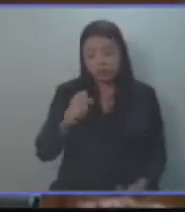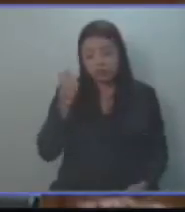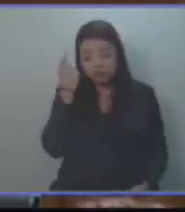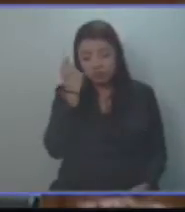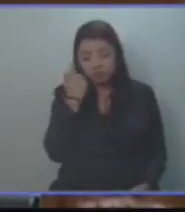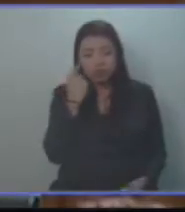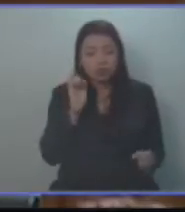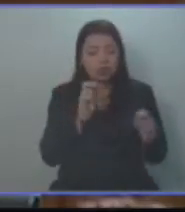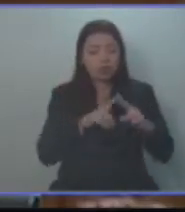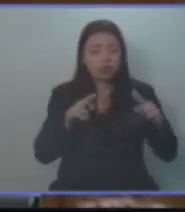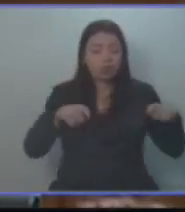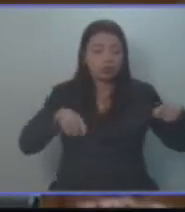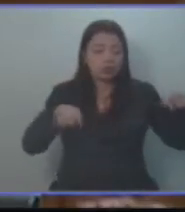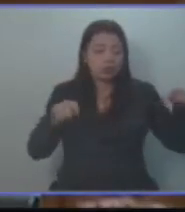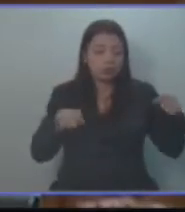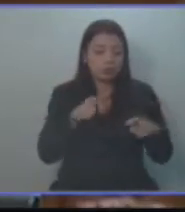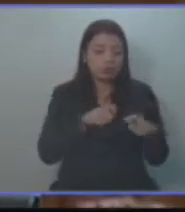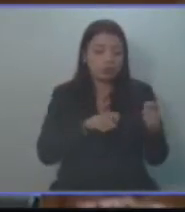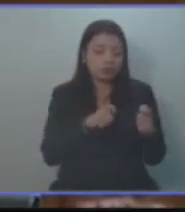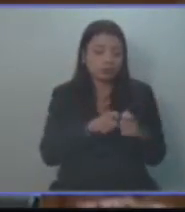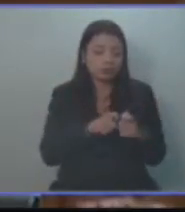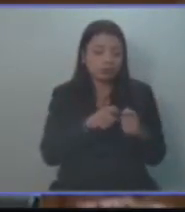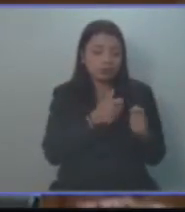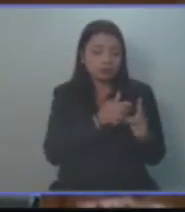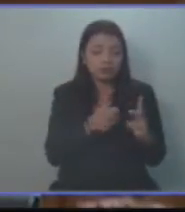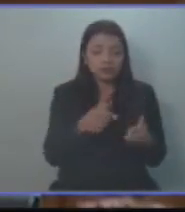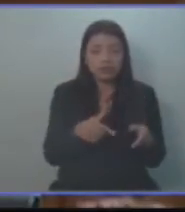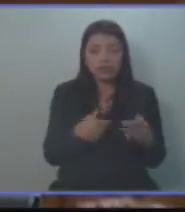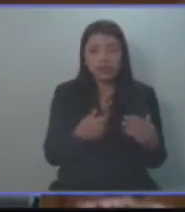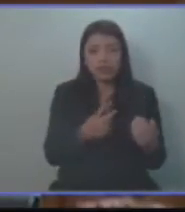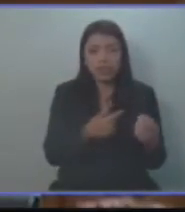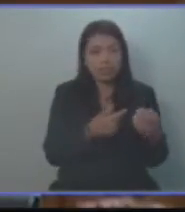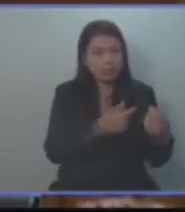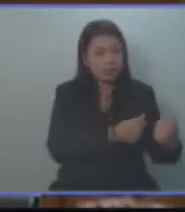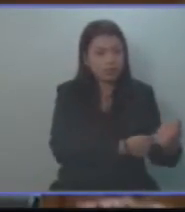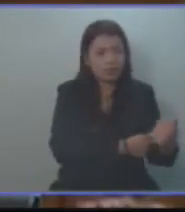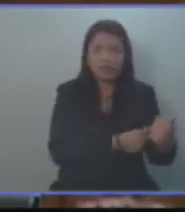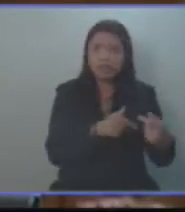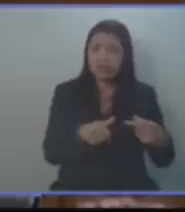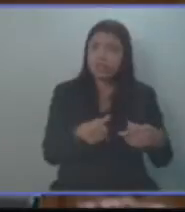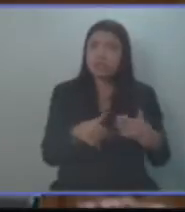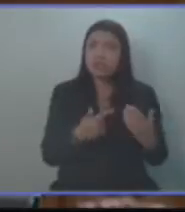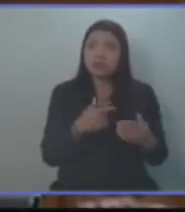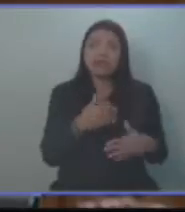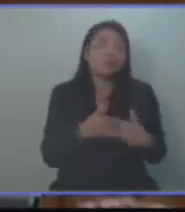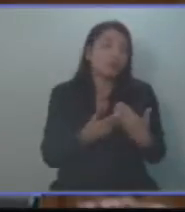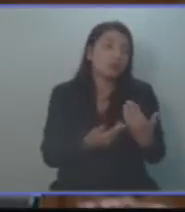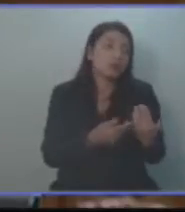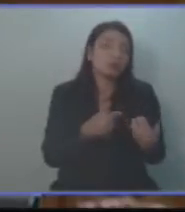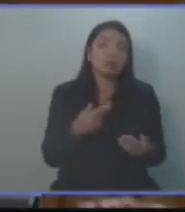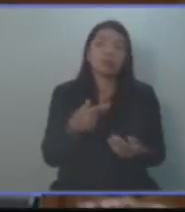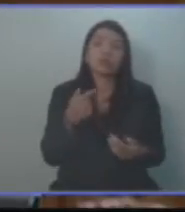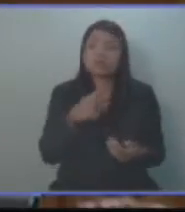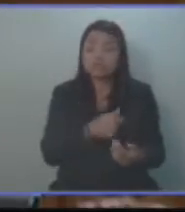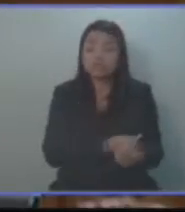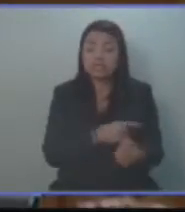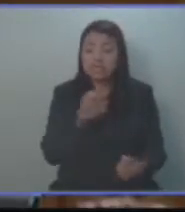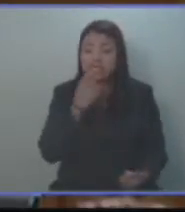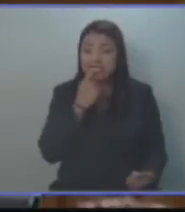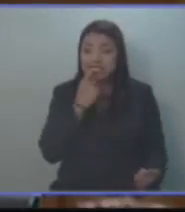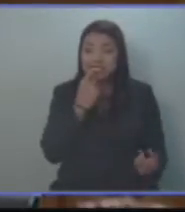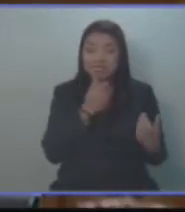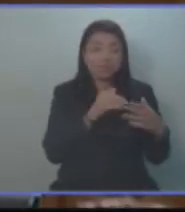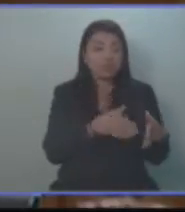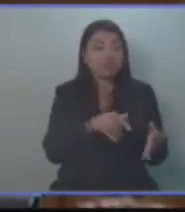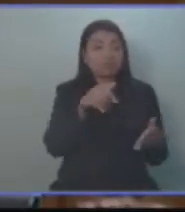o convenios específicos que cada hospital escuela elabora con la Facultad de Medicina o de Odontología de cada